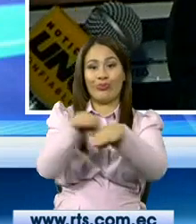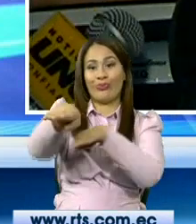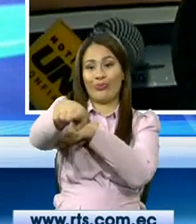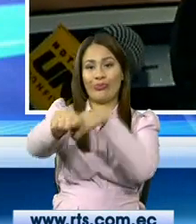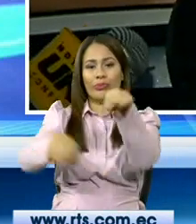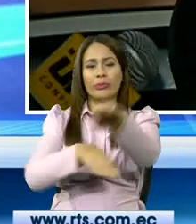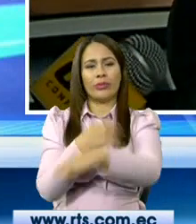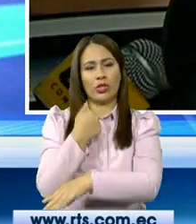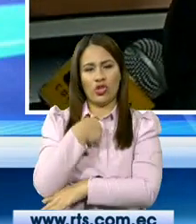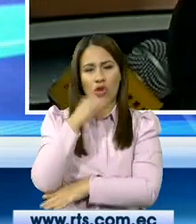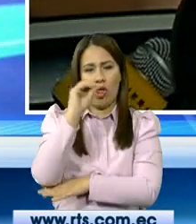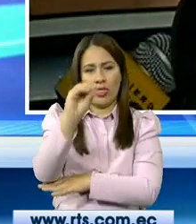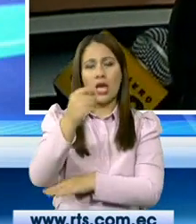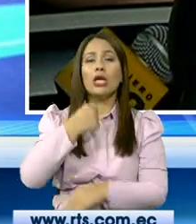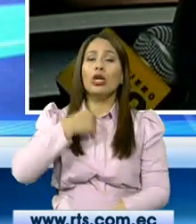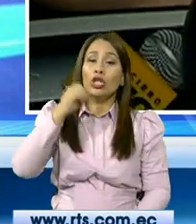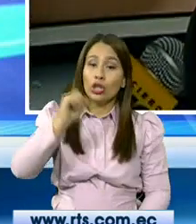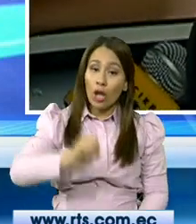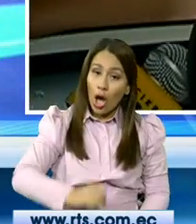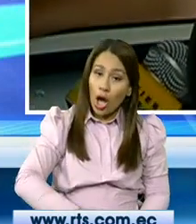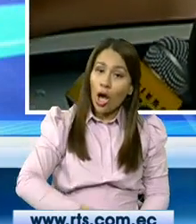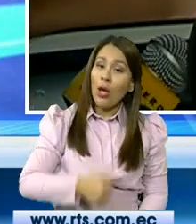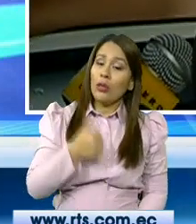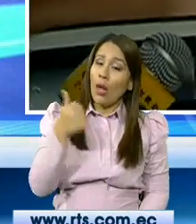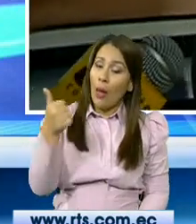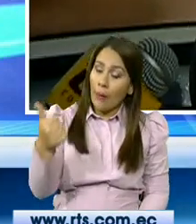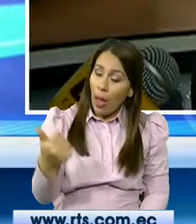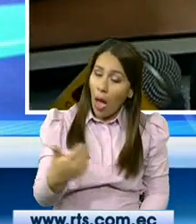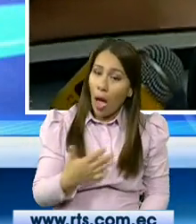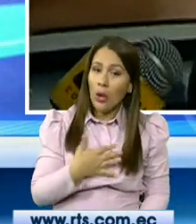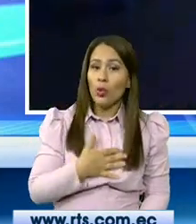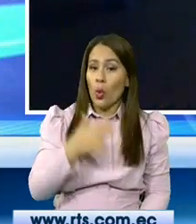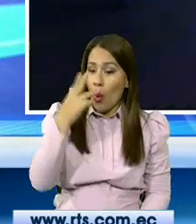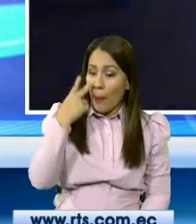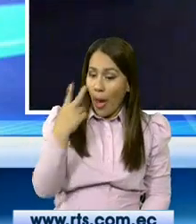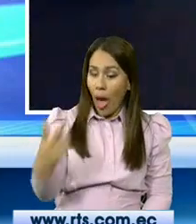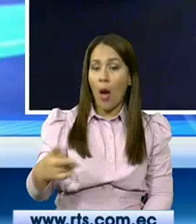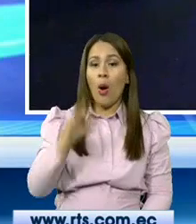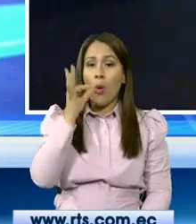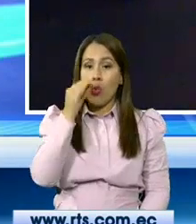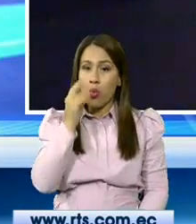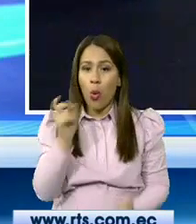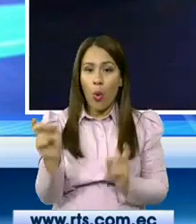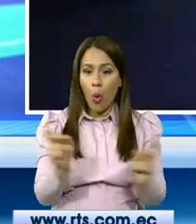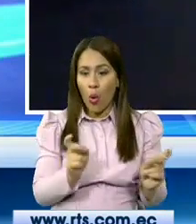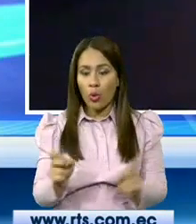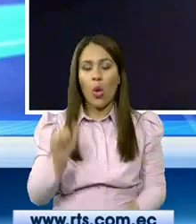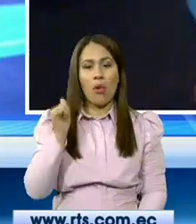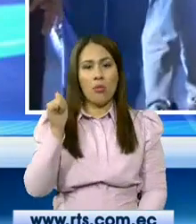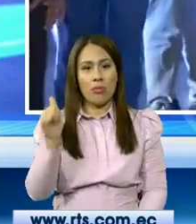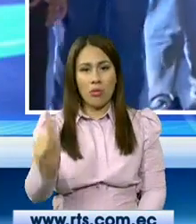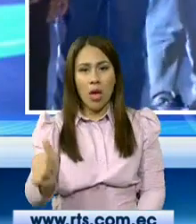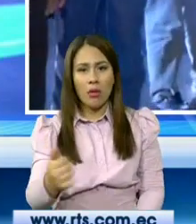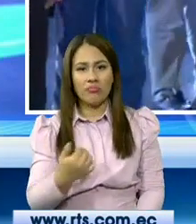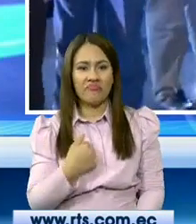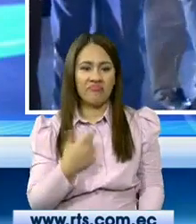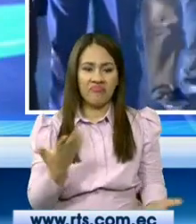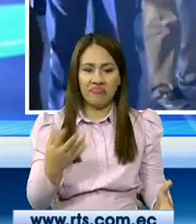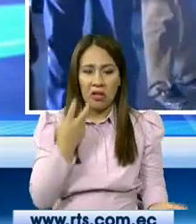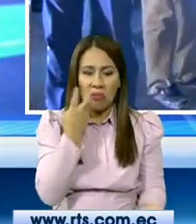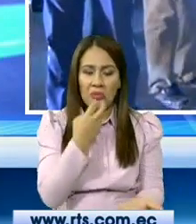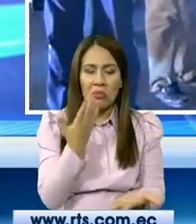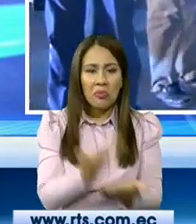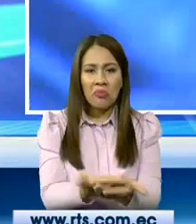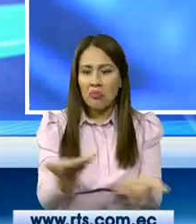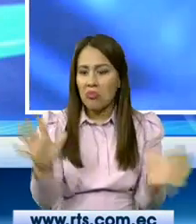lo diré. Sí, señores, hay 1000 citaciones, 500 citaciones, pero ahí con los hechos, por esto, por lo de acá y por lo de